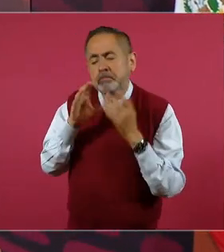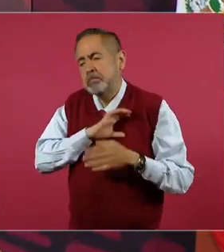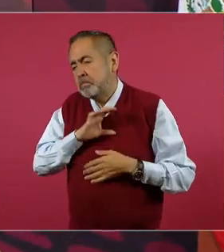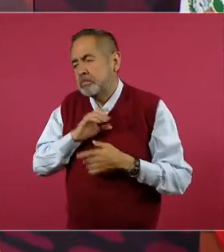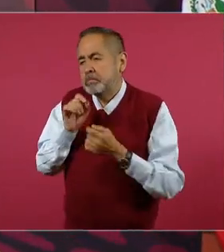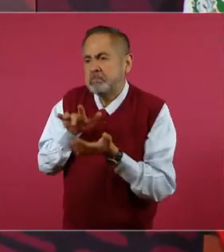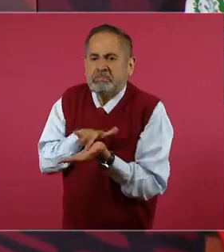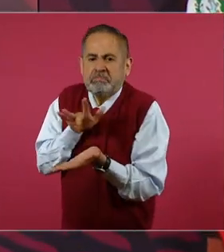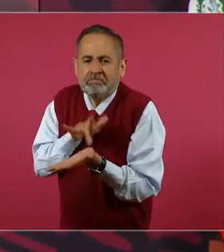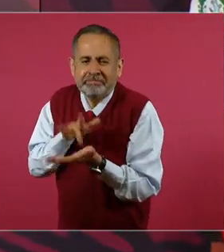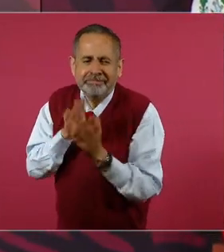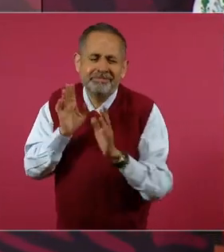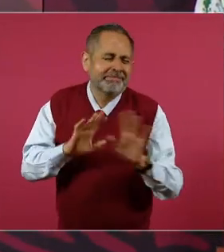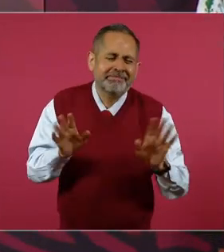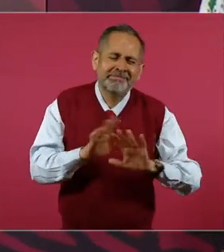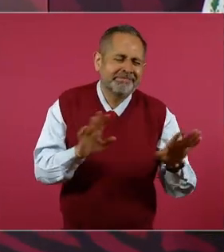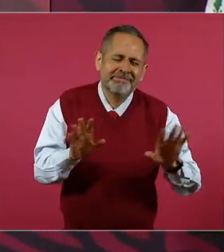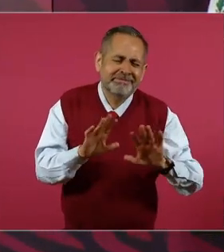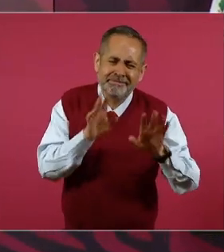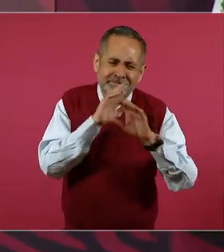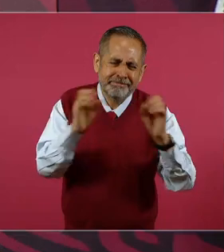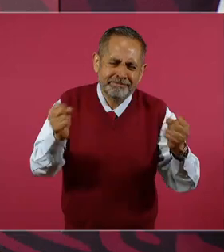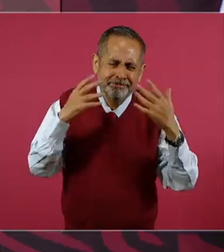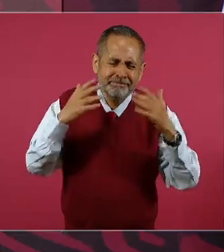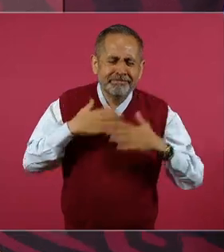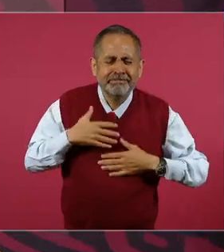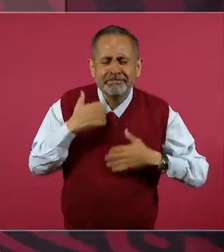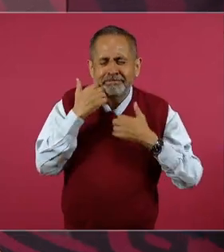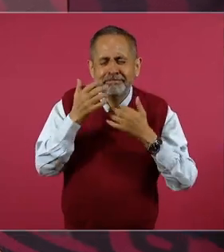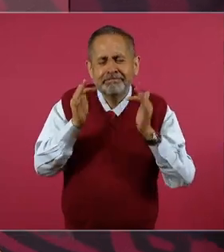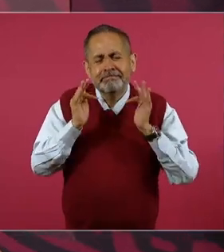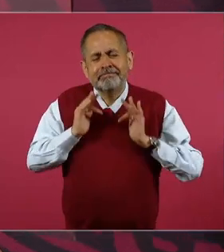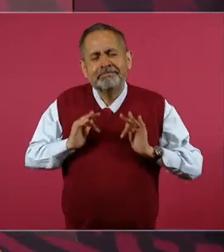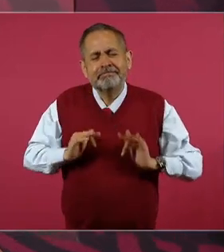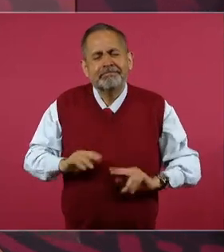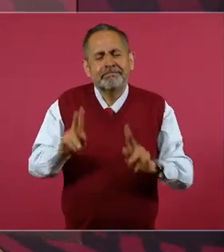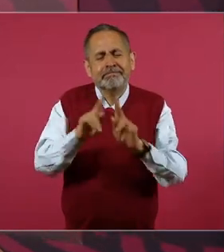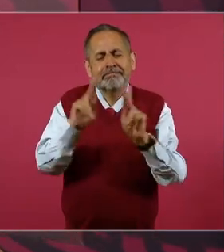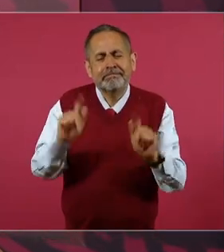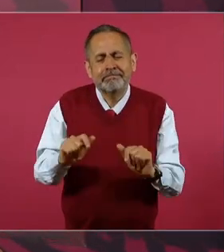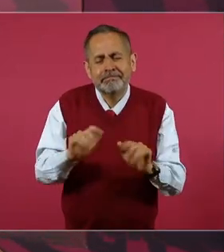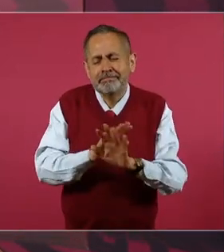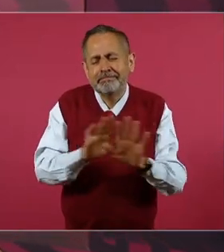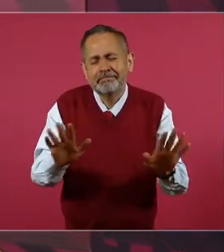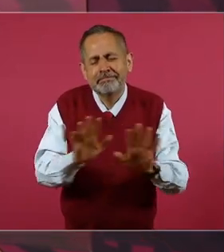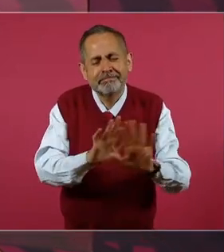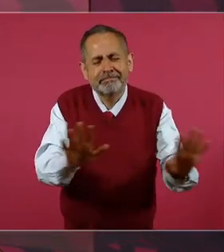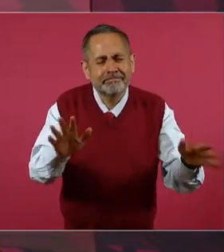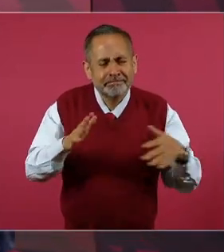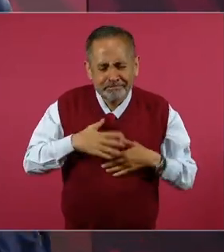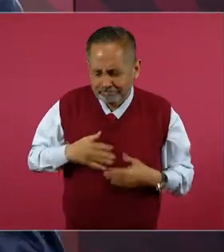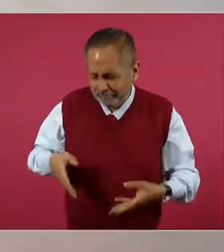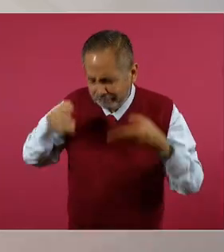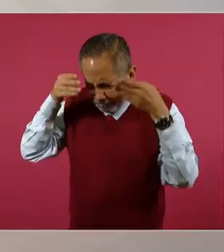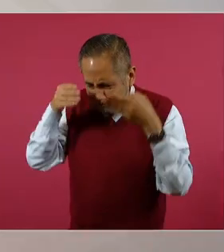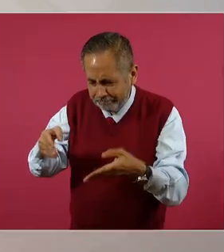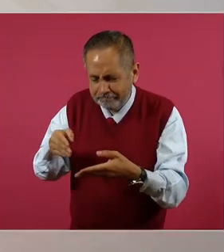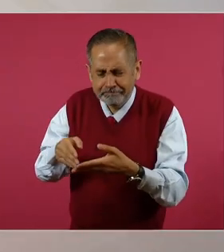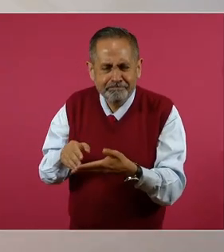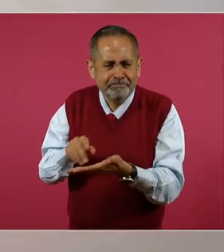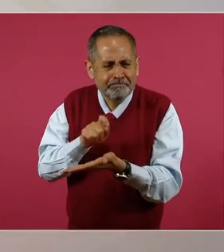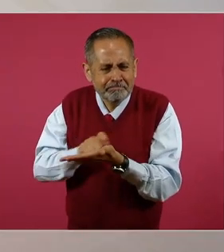Entonces, quiero tener tranquilidad para poder dedicarme a escribir.